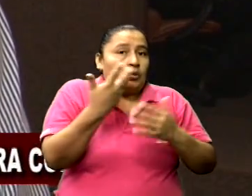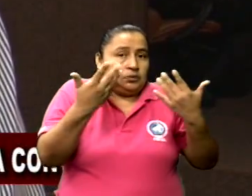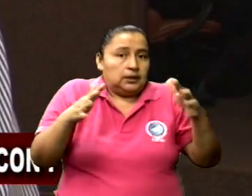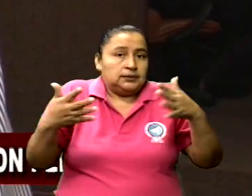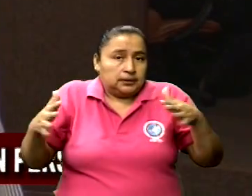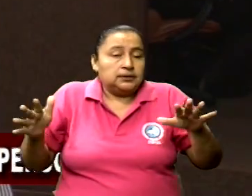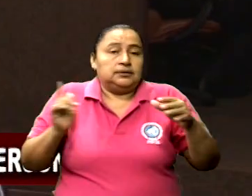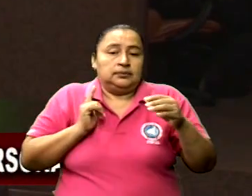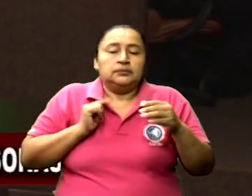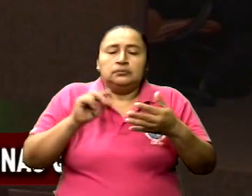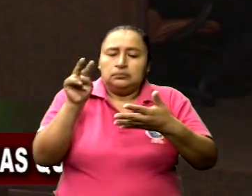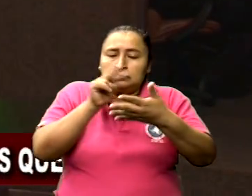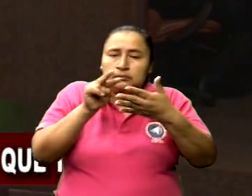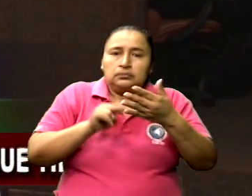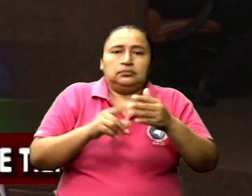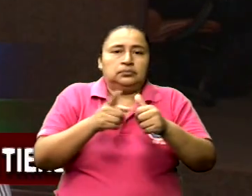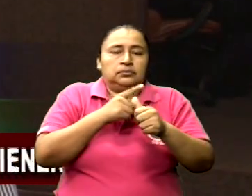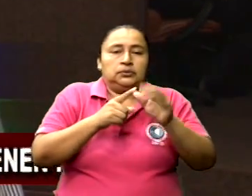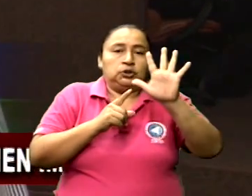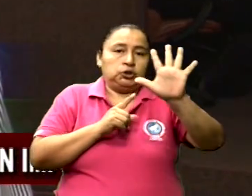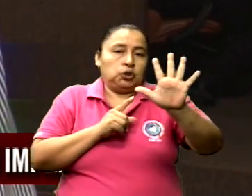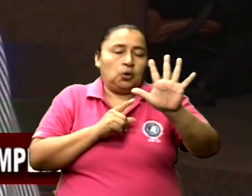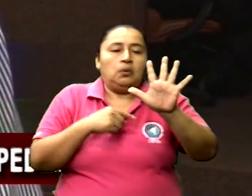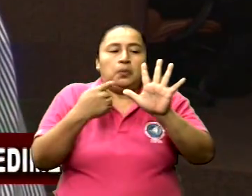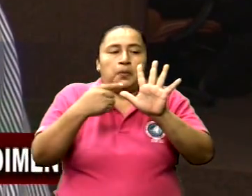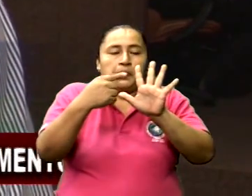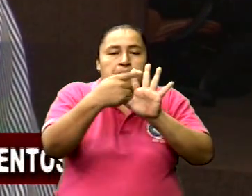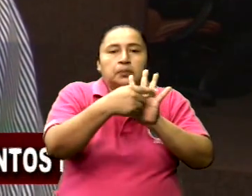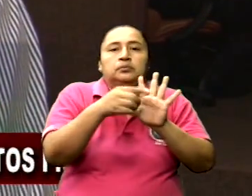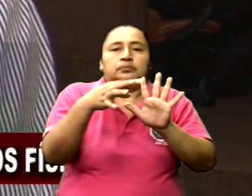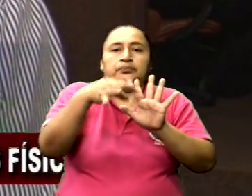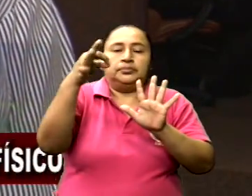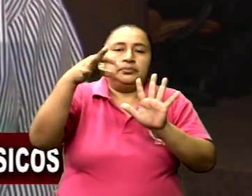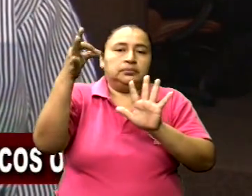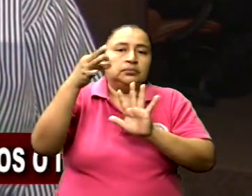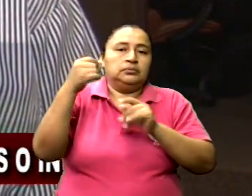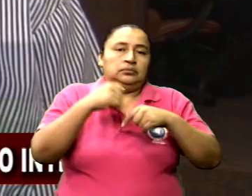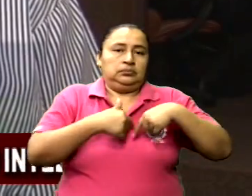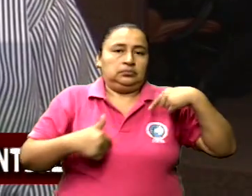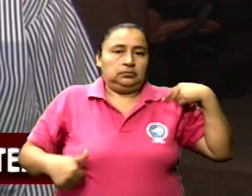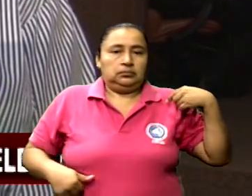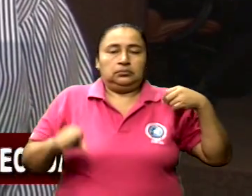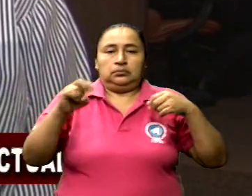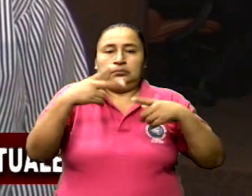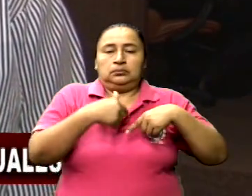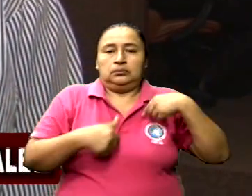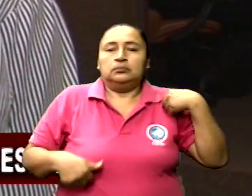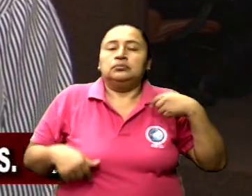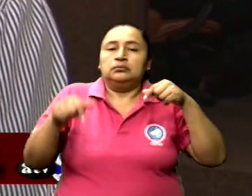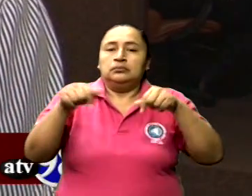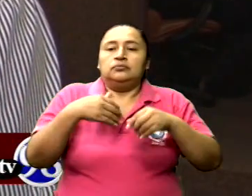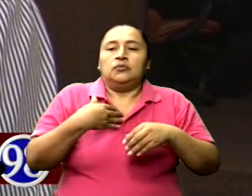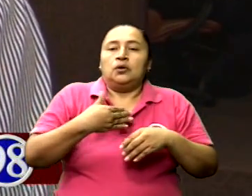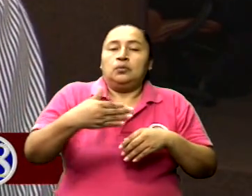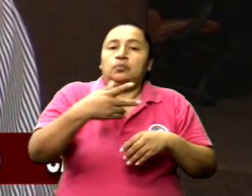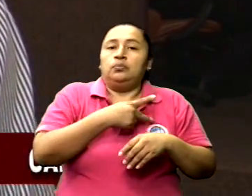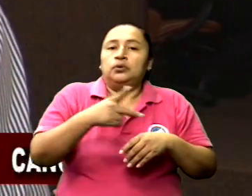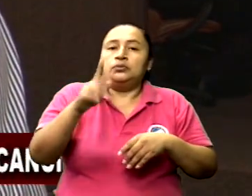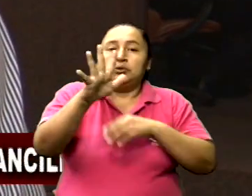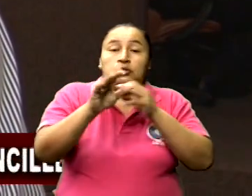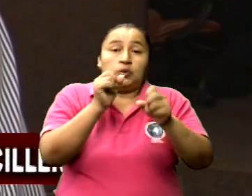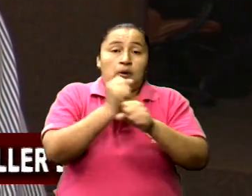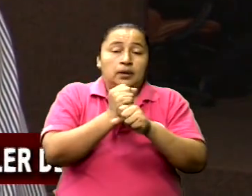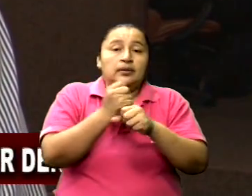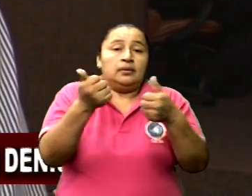requisitos, se eligieron los primeros 5 y de esos 5 se eligió al presidente y vicepresidente que van a rectorear por los próximos 5 años, que es el periodo